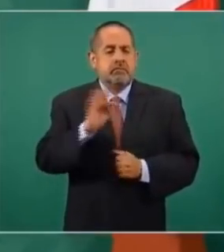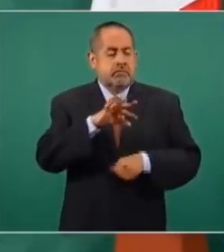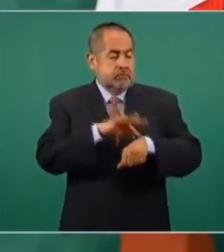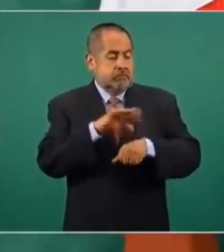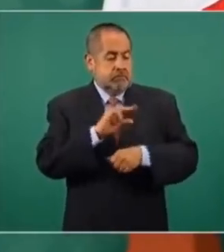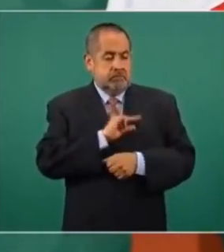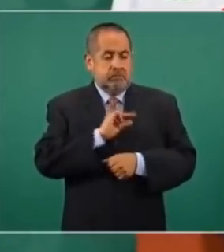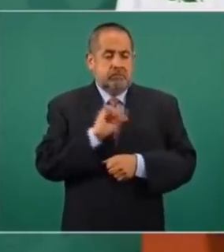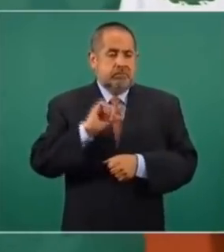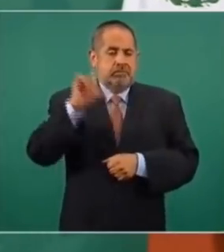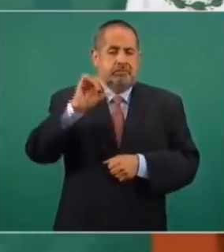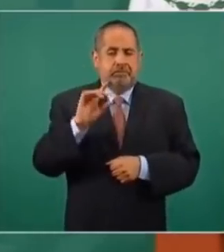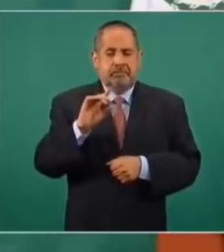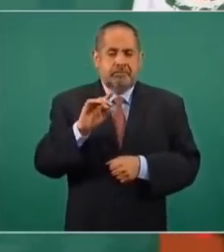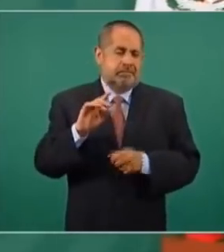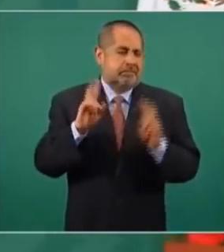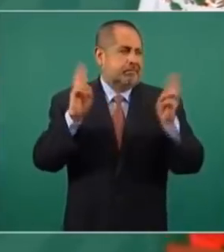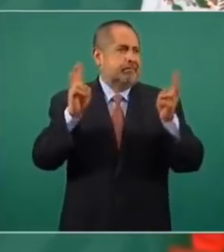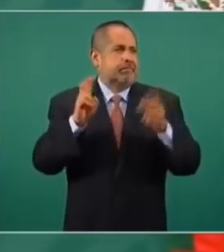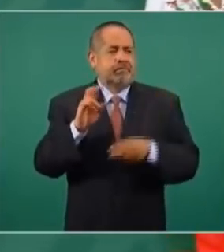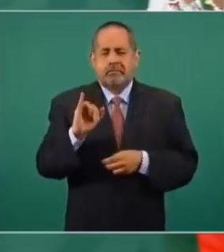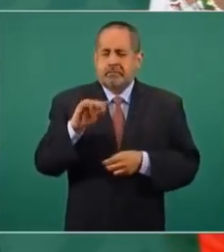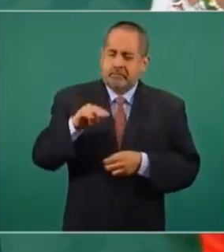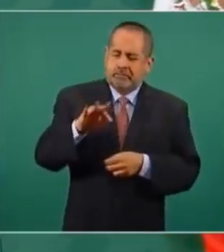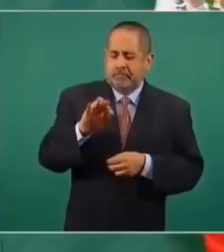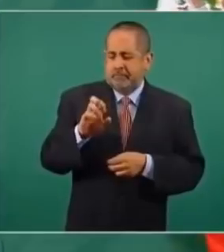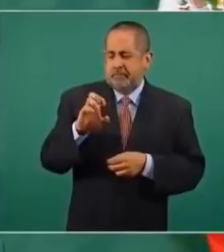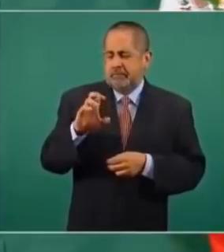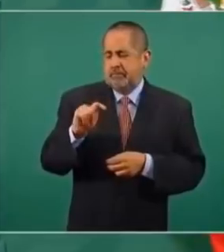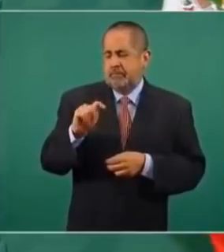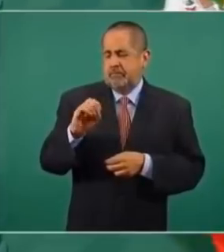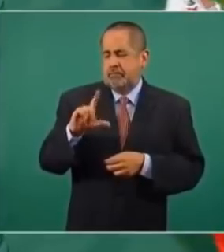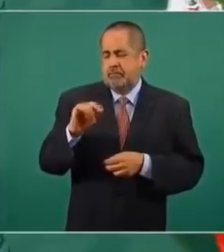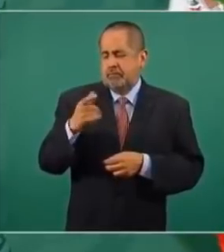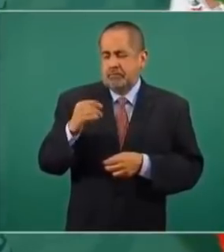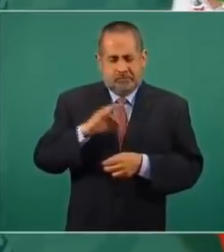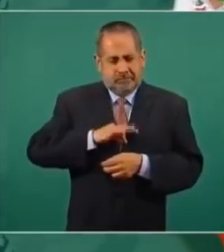especialista, infectólogo o